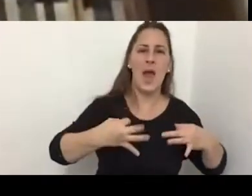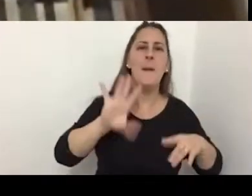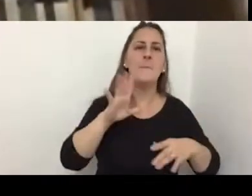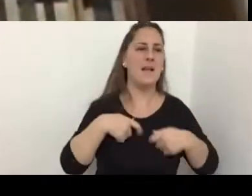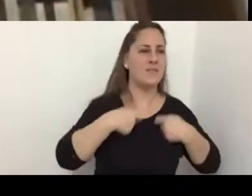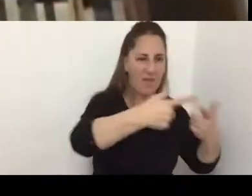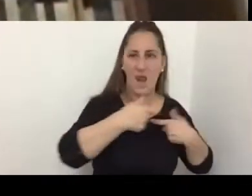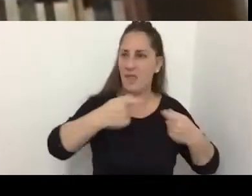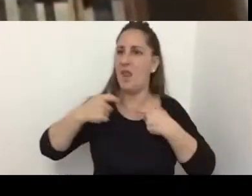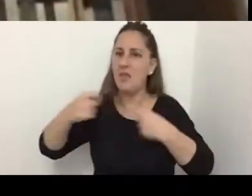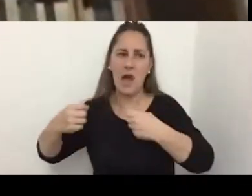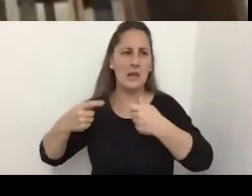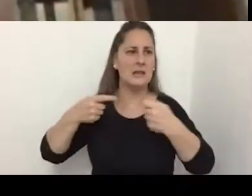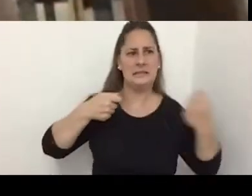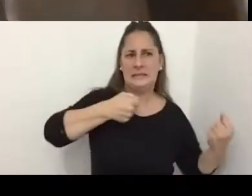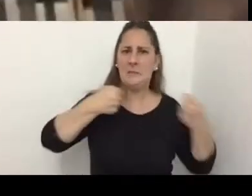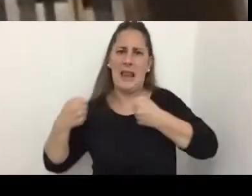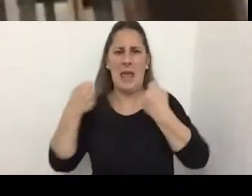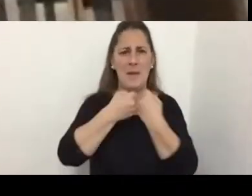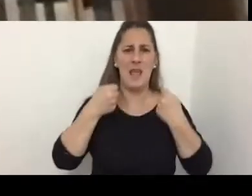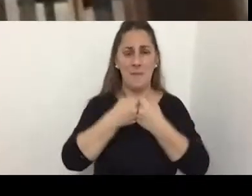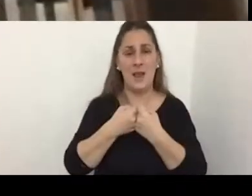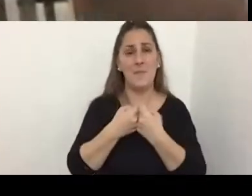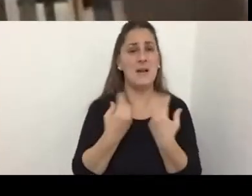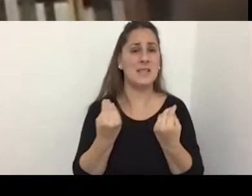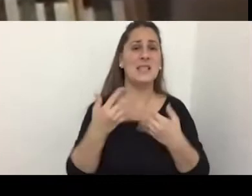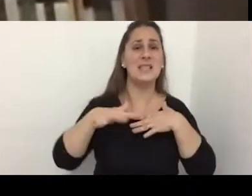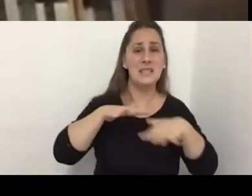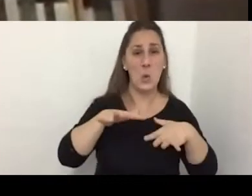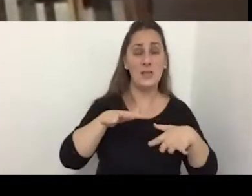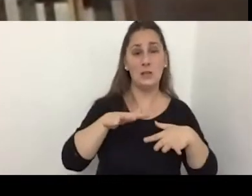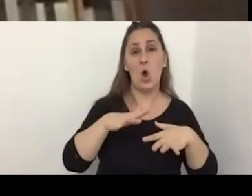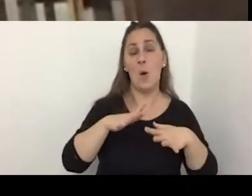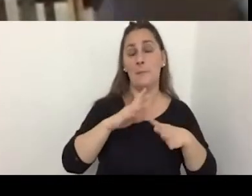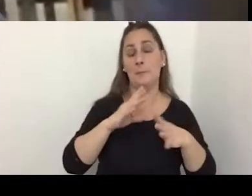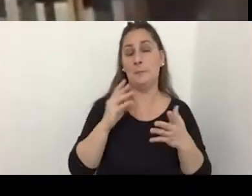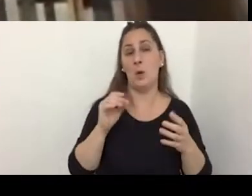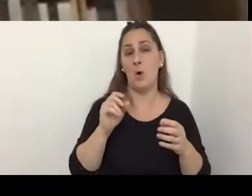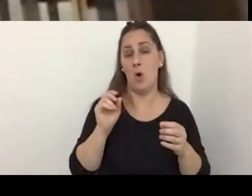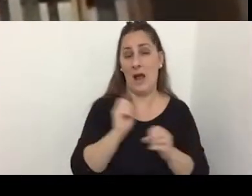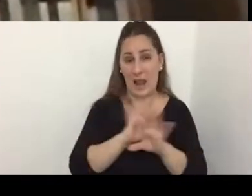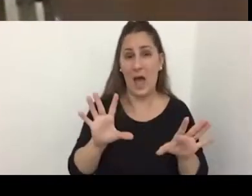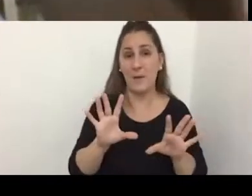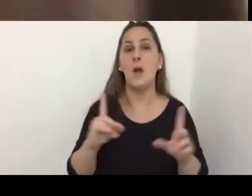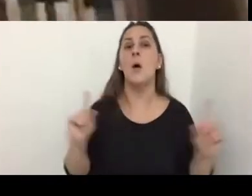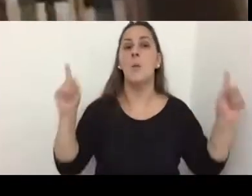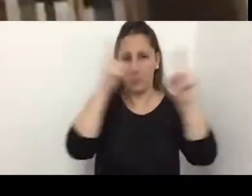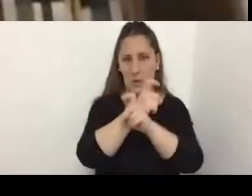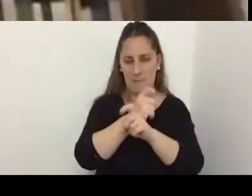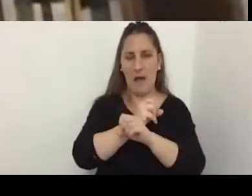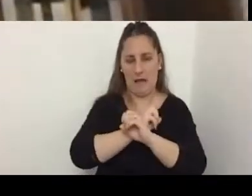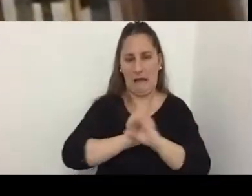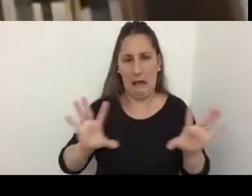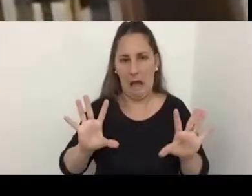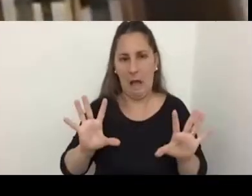distributiva. Lo que ocurre es que a veces que cuando las situaciones son malas, esos conflictos pueden ser mucho más dramáticos e inclusive a